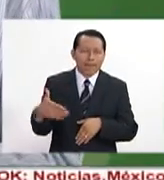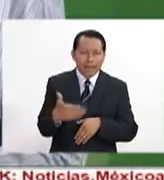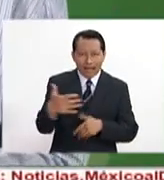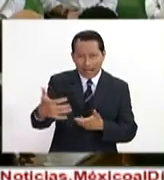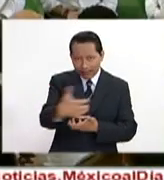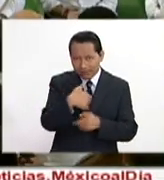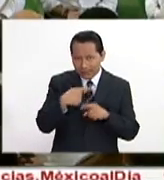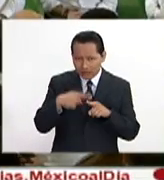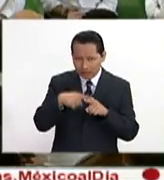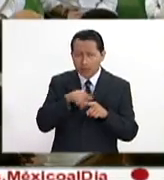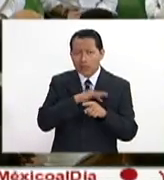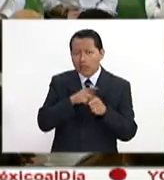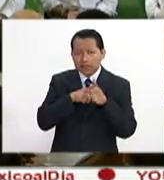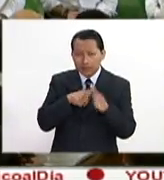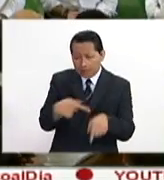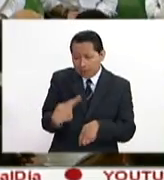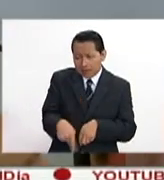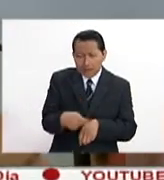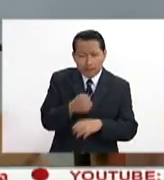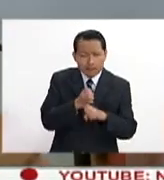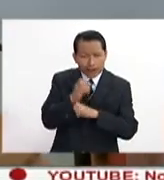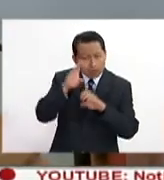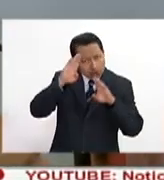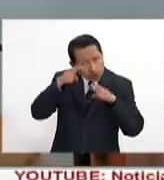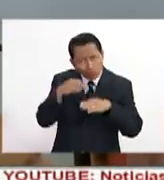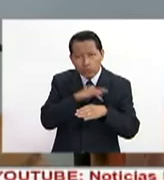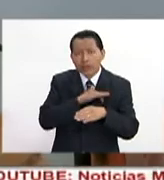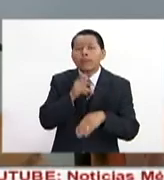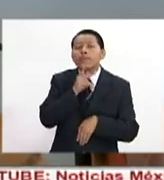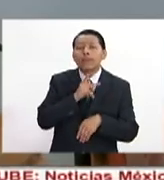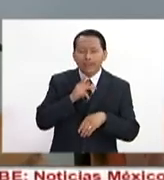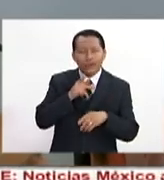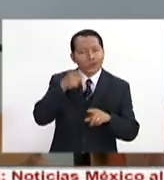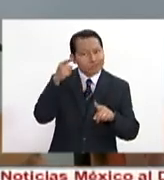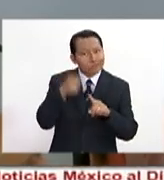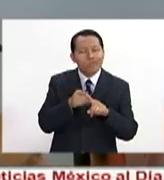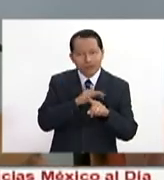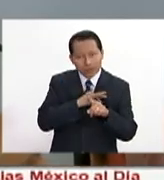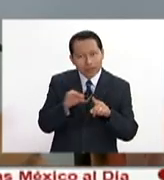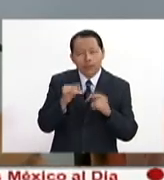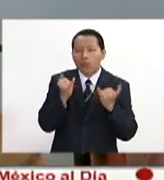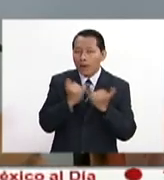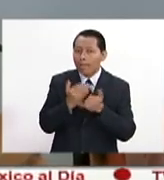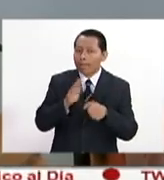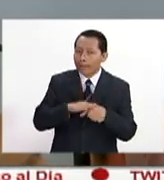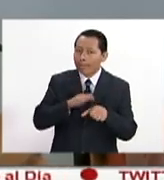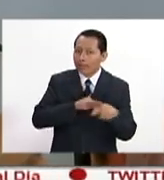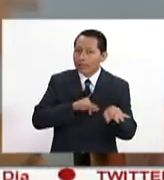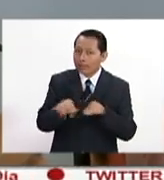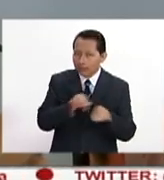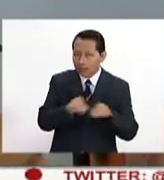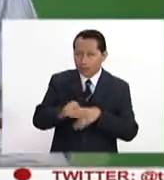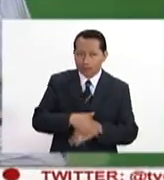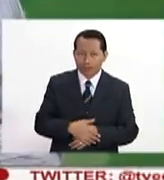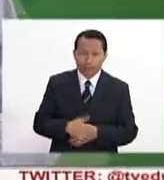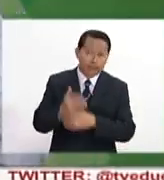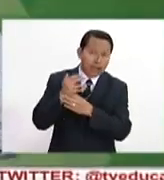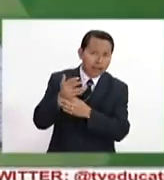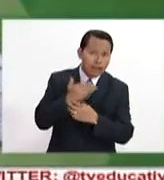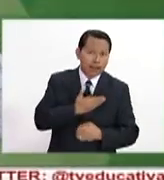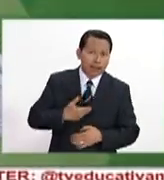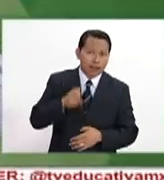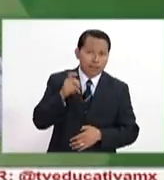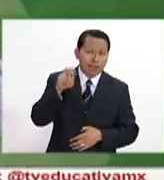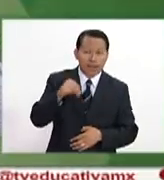seguirá siendo un estado de vocación petrolera y que habrá de depararle más empleos. Afirma el presidente Enrique Peña